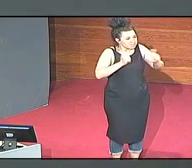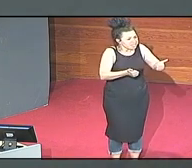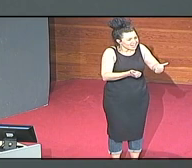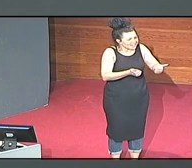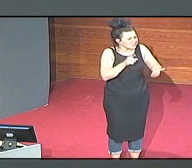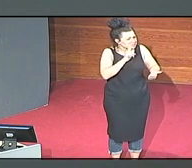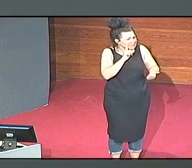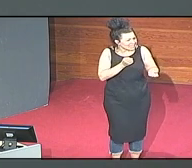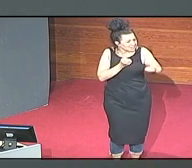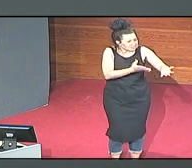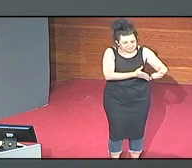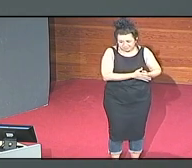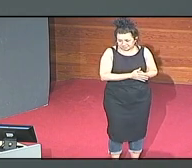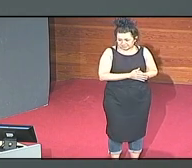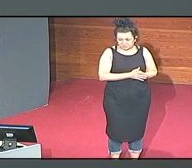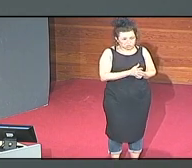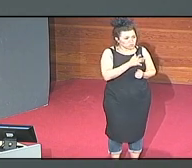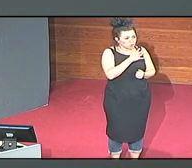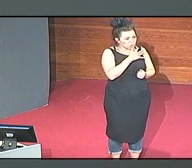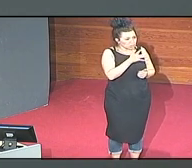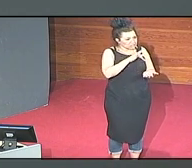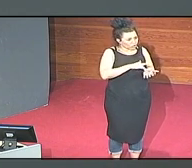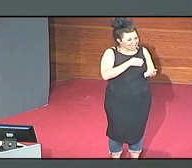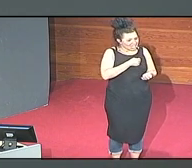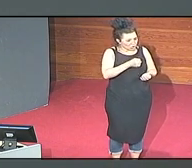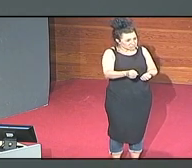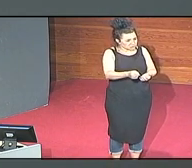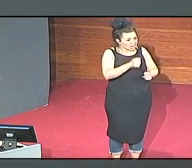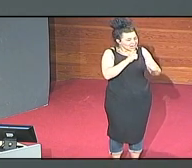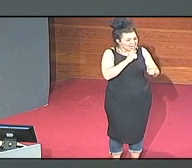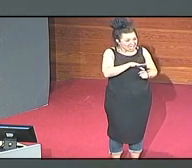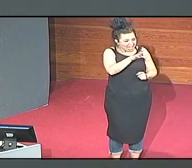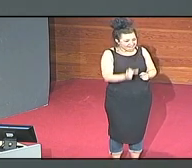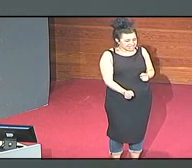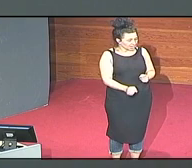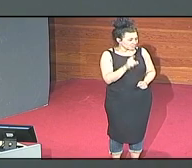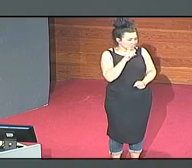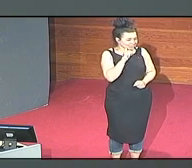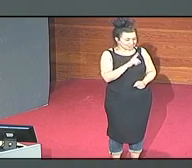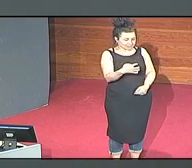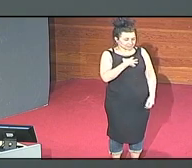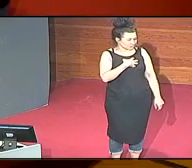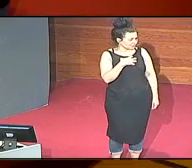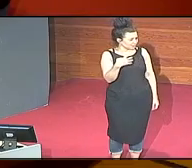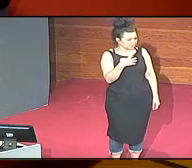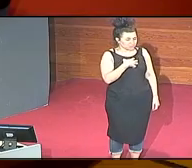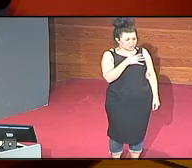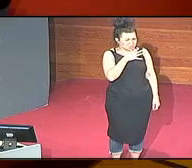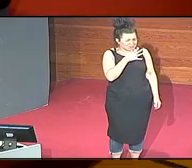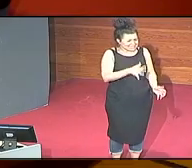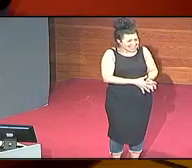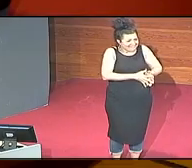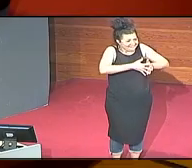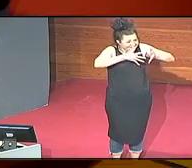yo creo y ser corresponsal en áfrica es mentira no se puede es un continente tremendamente